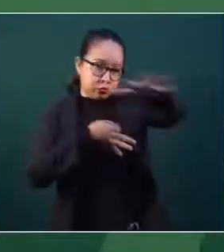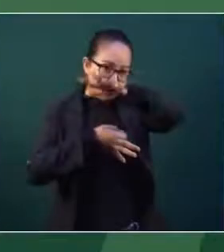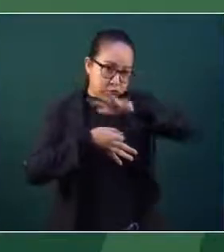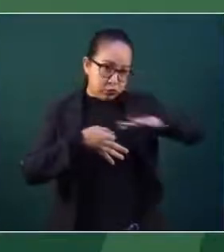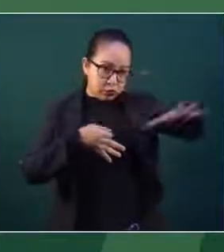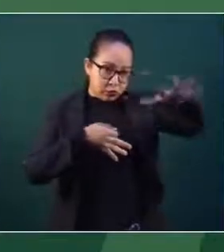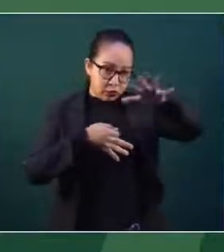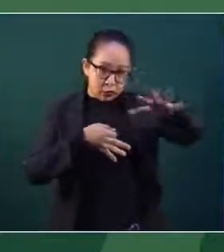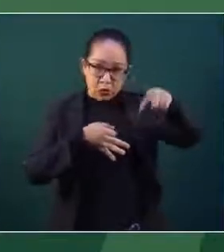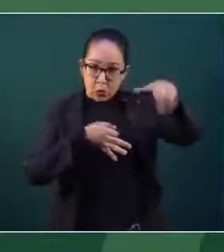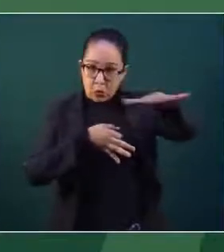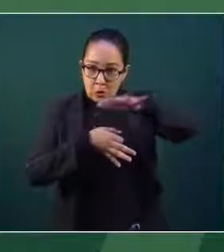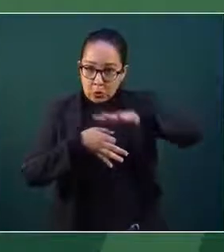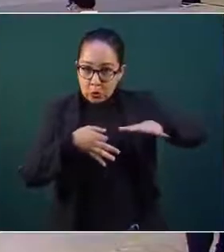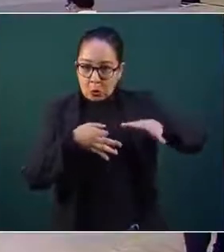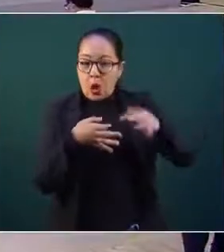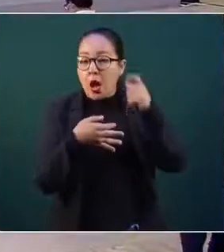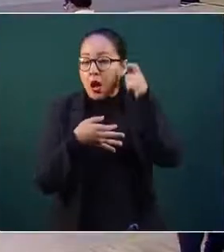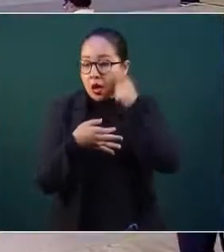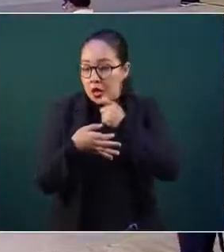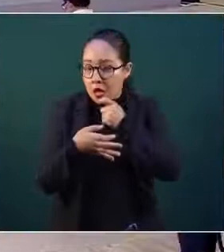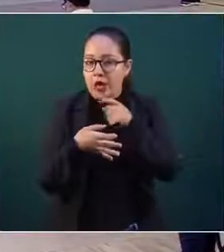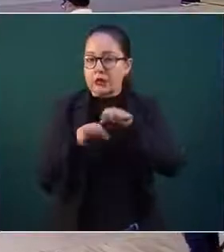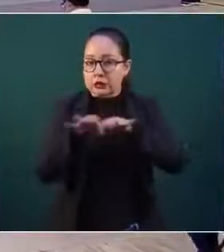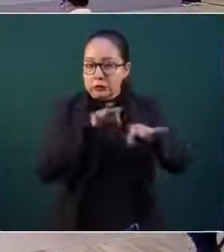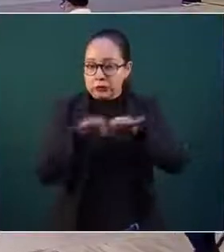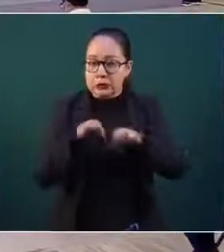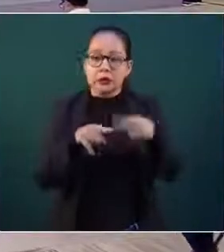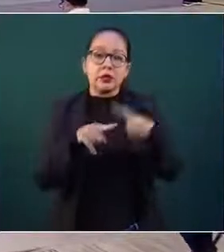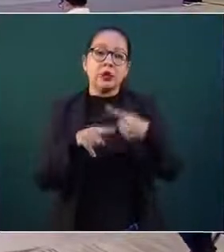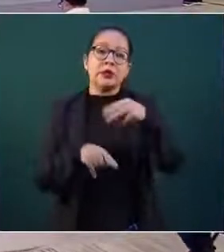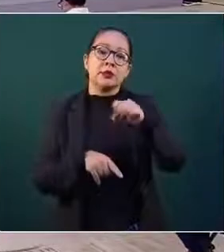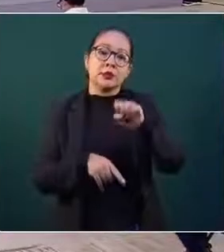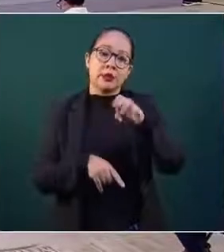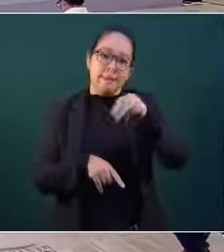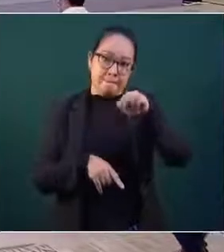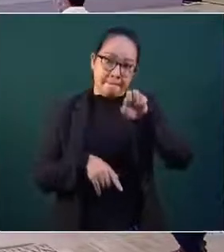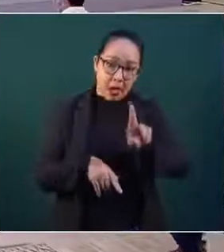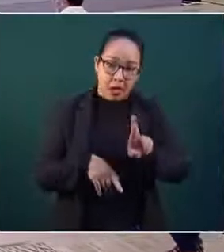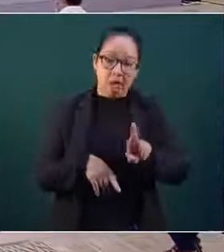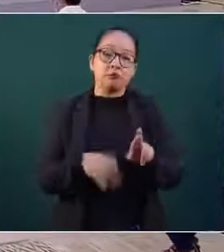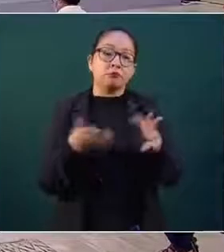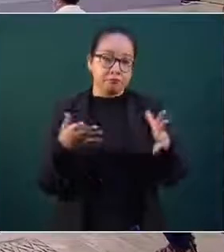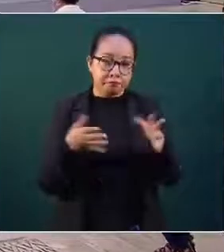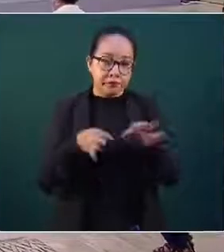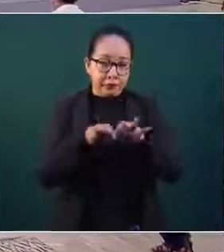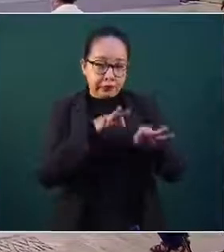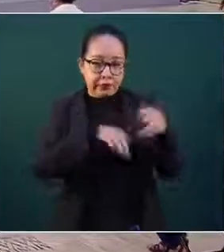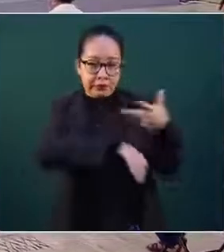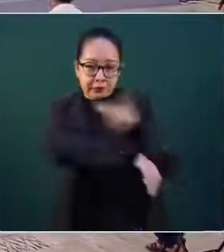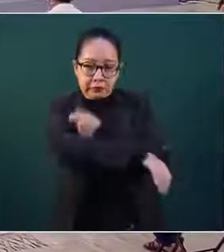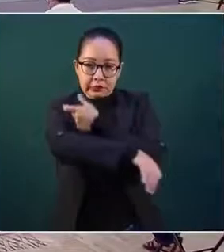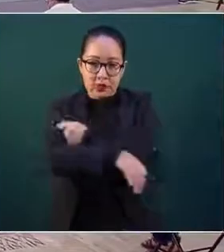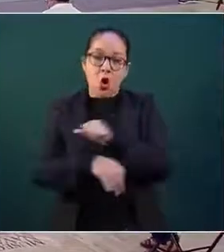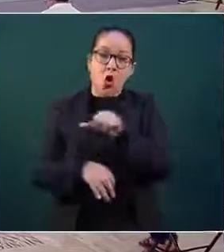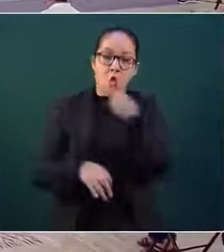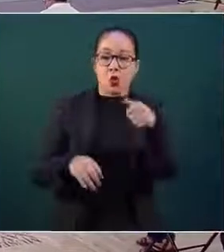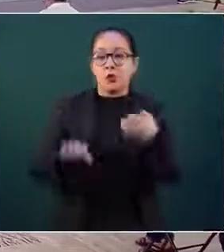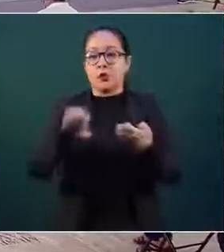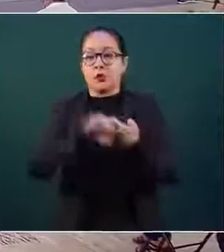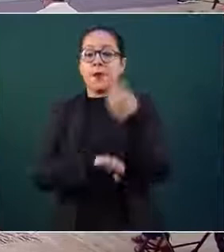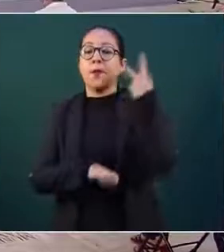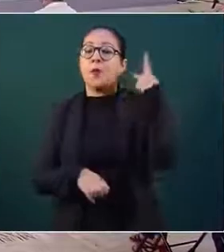ya trabajando la Secretaría de Marina. Y en el caso de Puebla es la Guardia